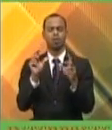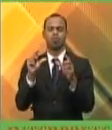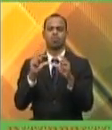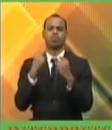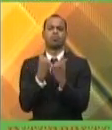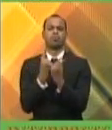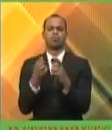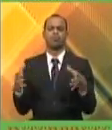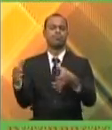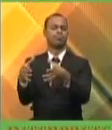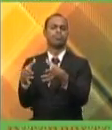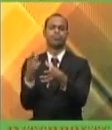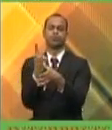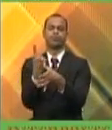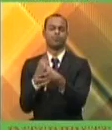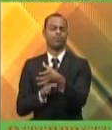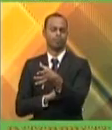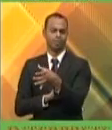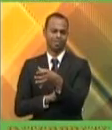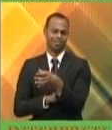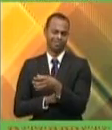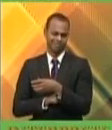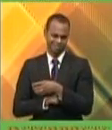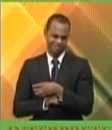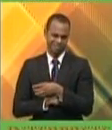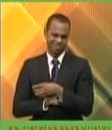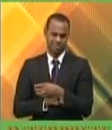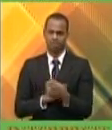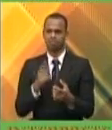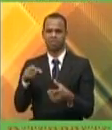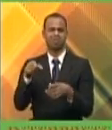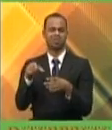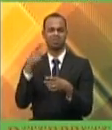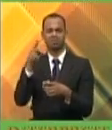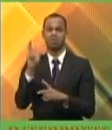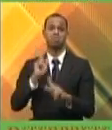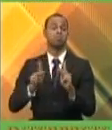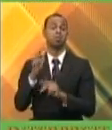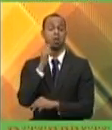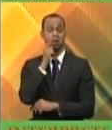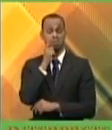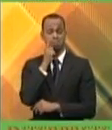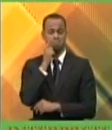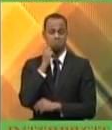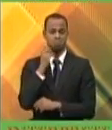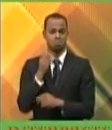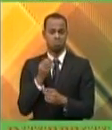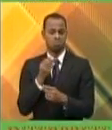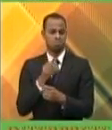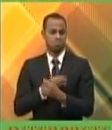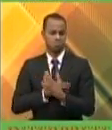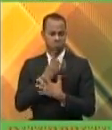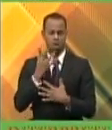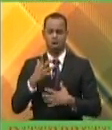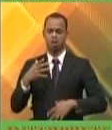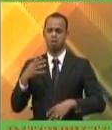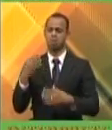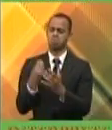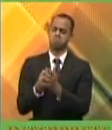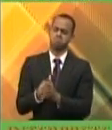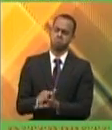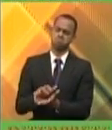el mundo está hecho para personas por ejemplo blancas que tengan poder económico que